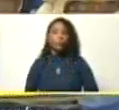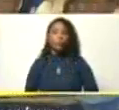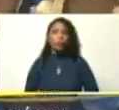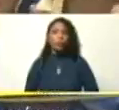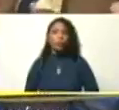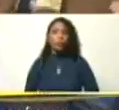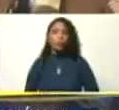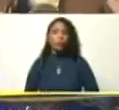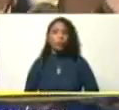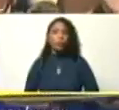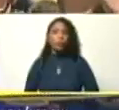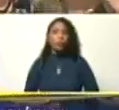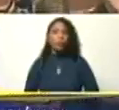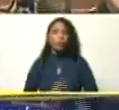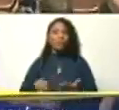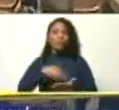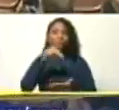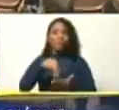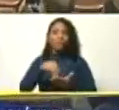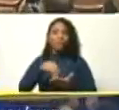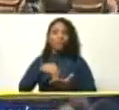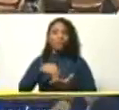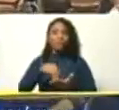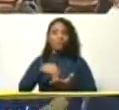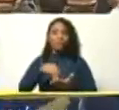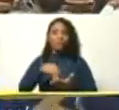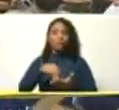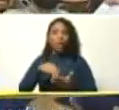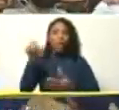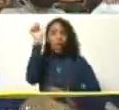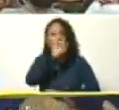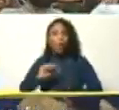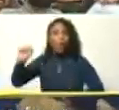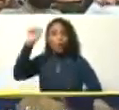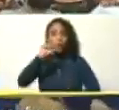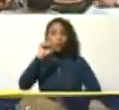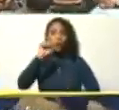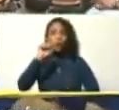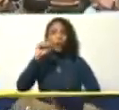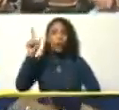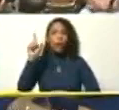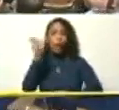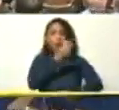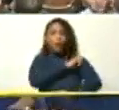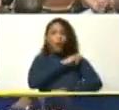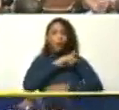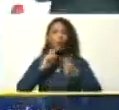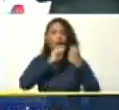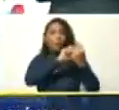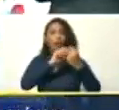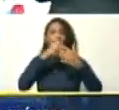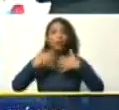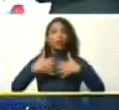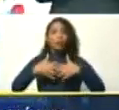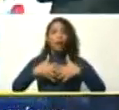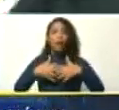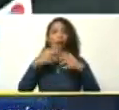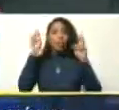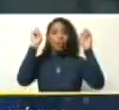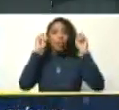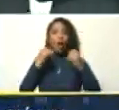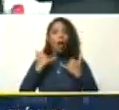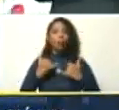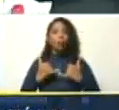programa Análisis Situacional, transmitido por Globovisión, donde cultiva el género de la entrevista para analizar temas de actualidad